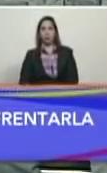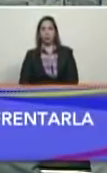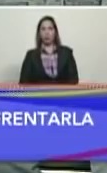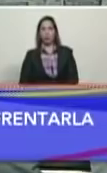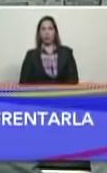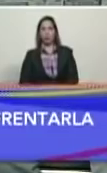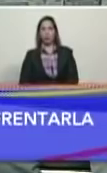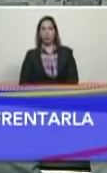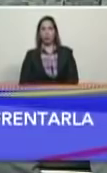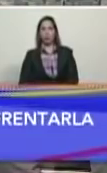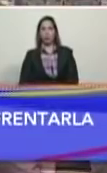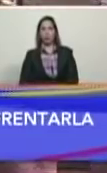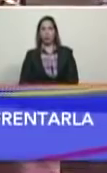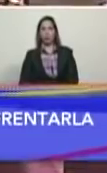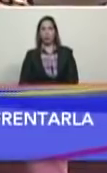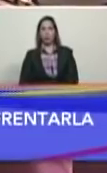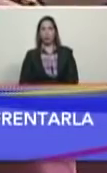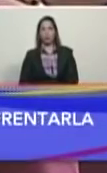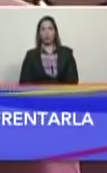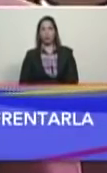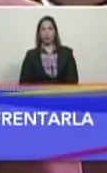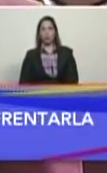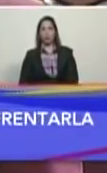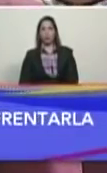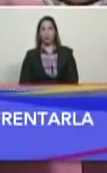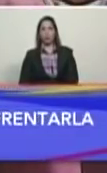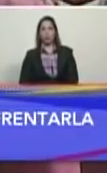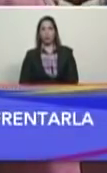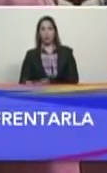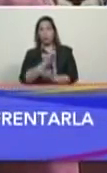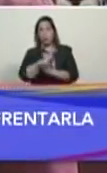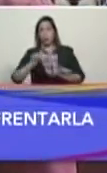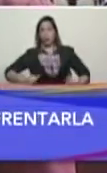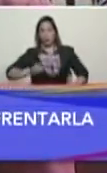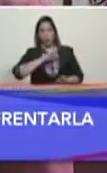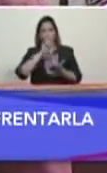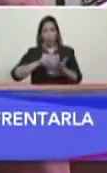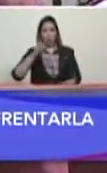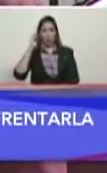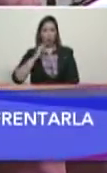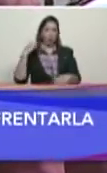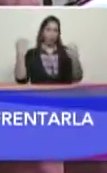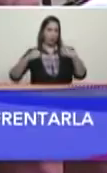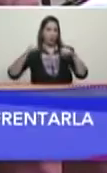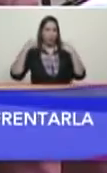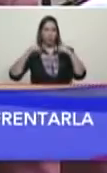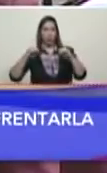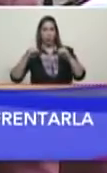Así debe ser. La Fuerza Armada desplegada, preparada,